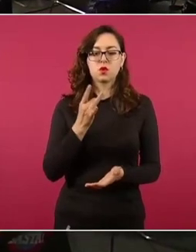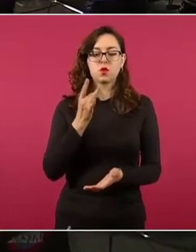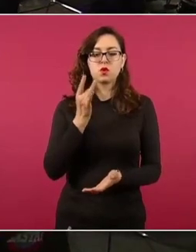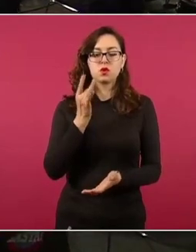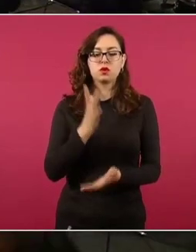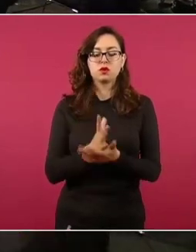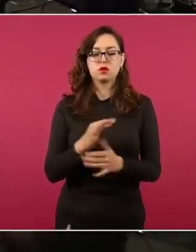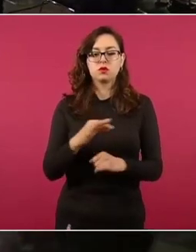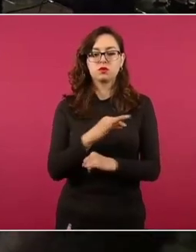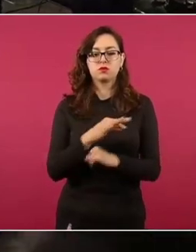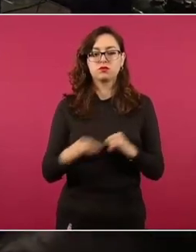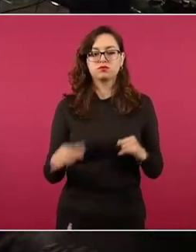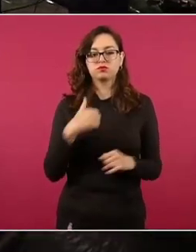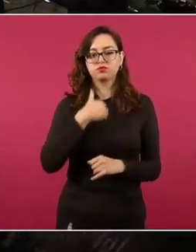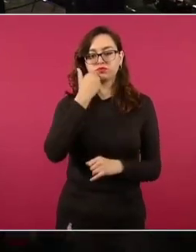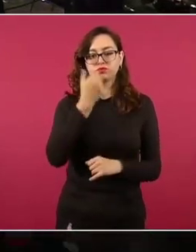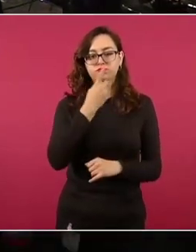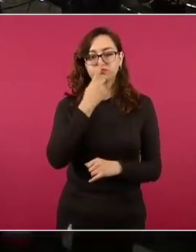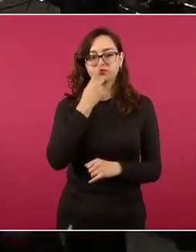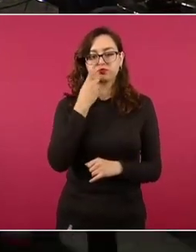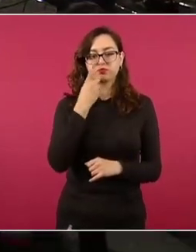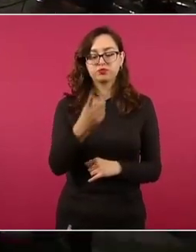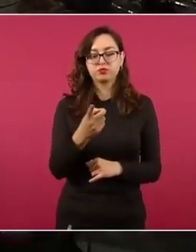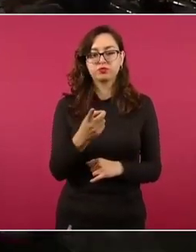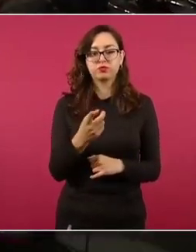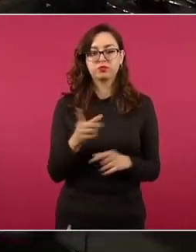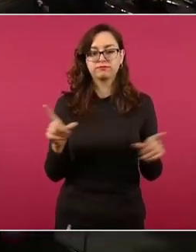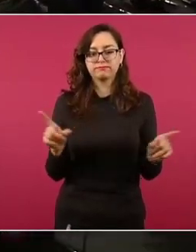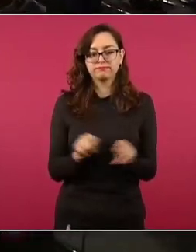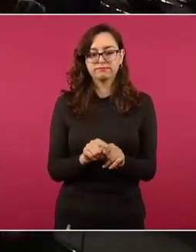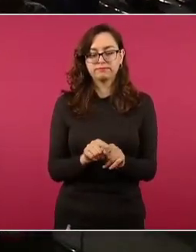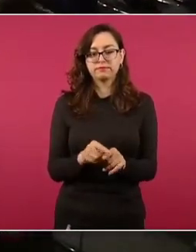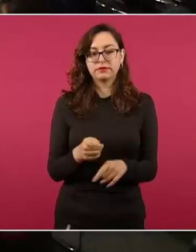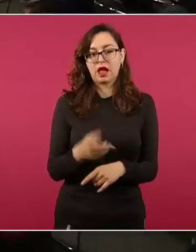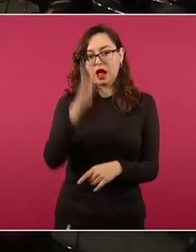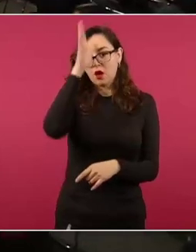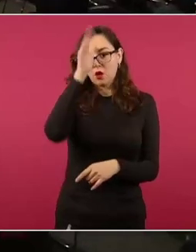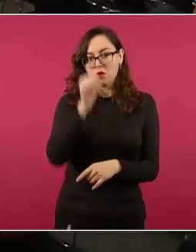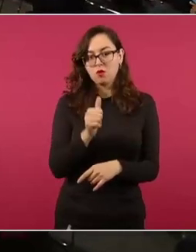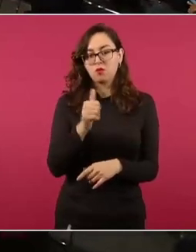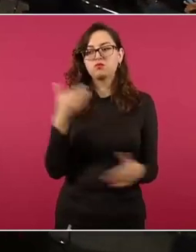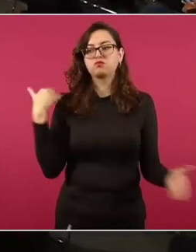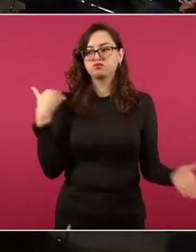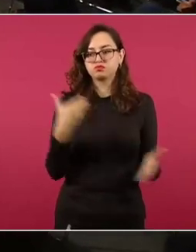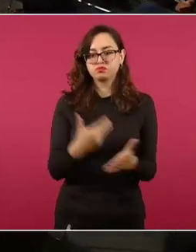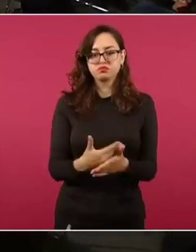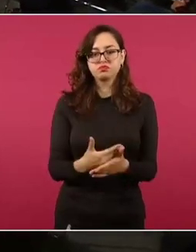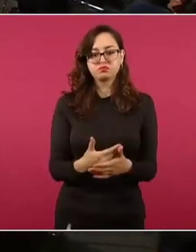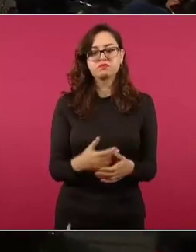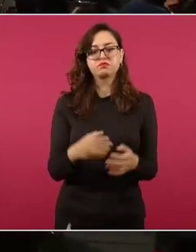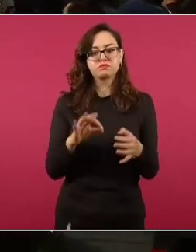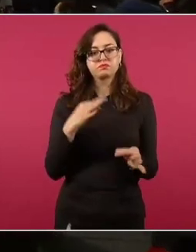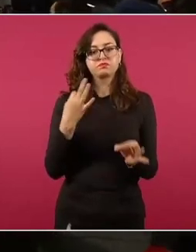que la síntesis sería la siguiente. El entendimiento bicentenario está funcionando y nos está ayudando